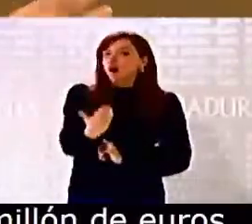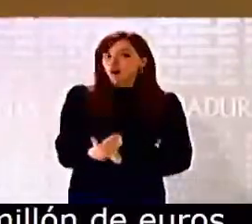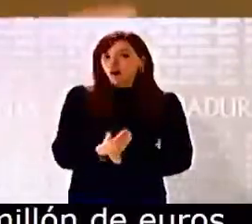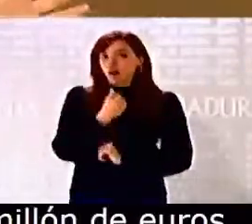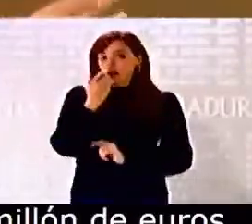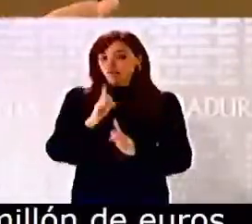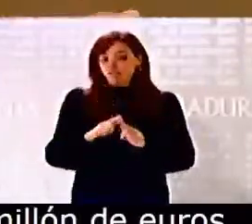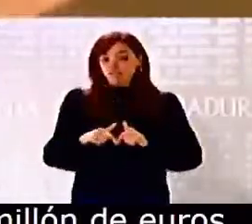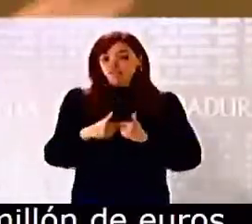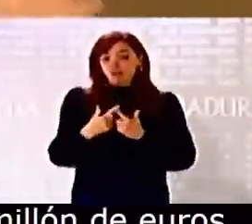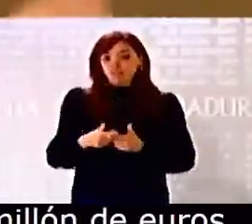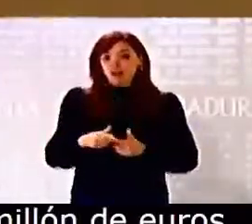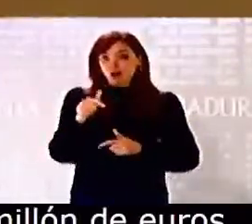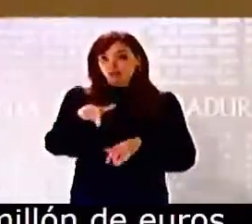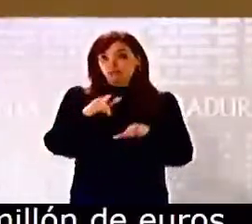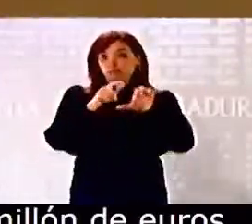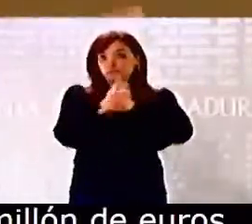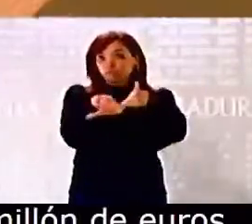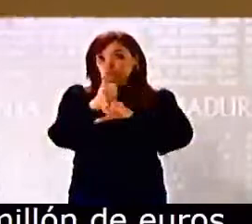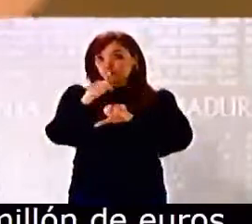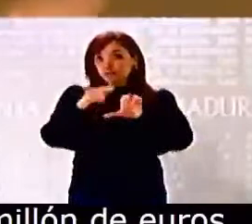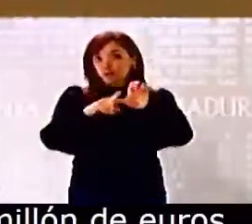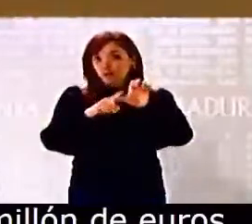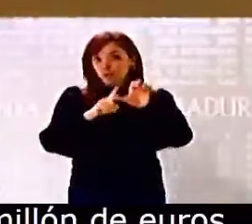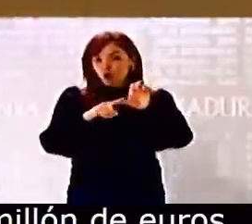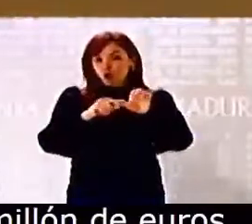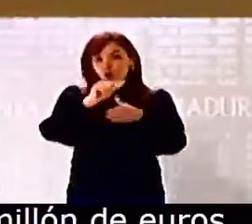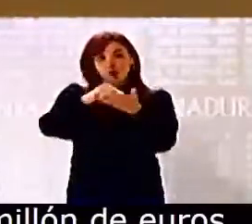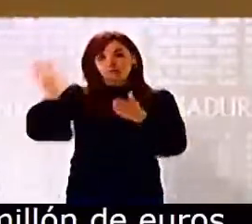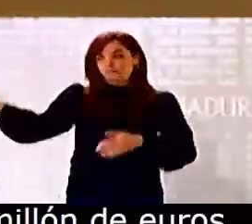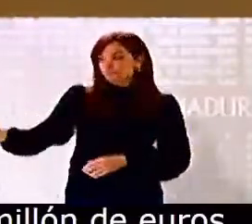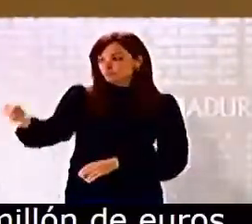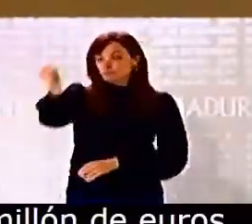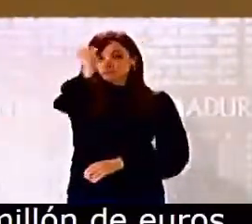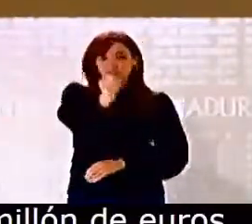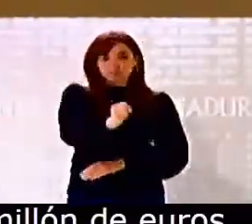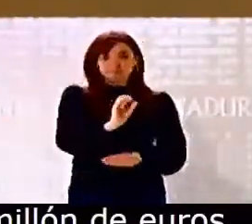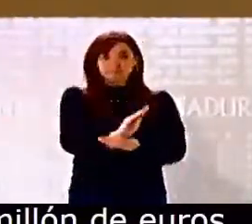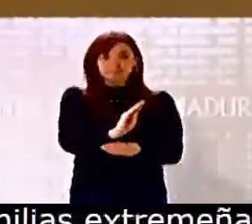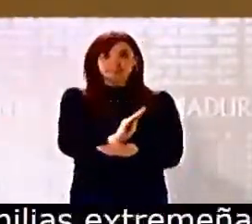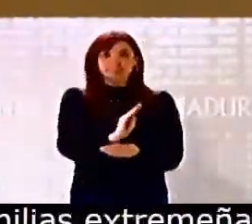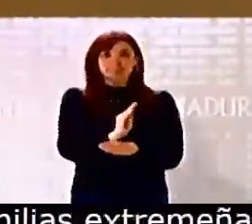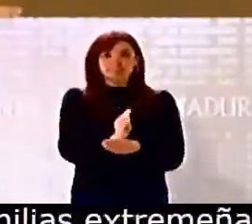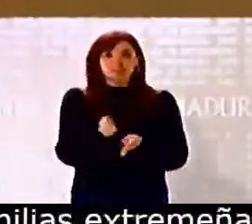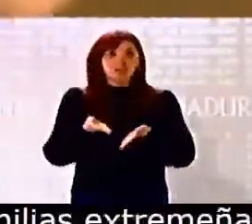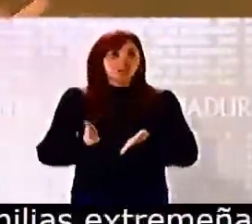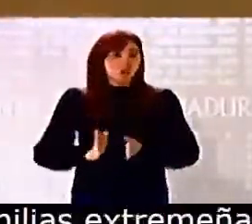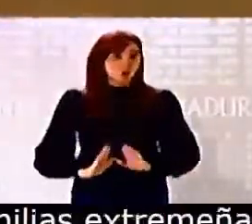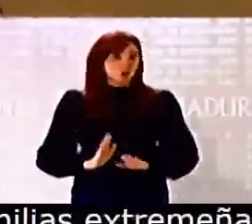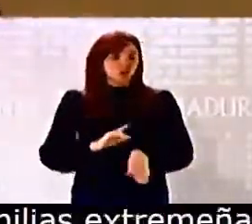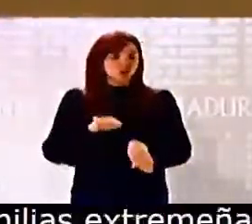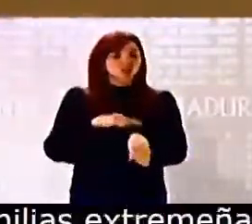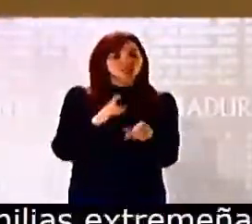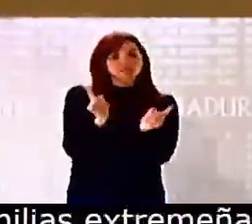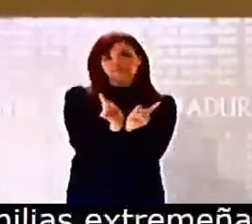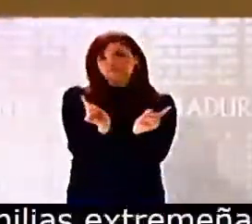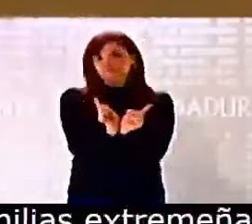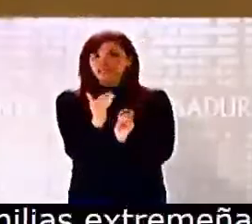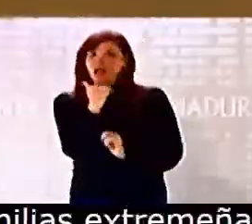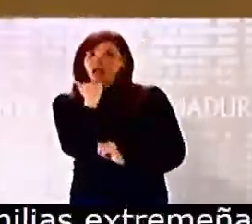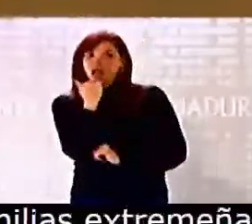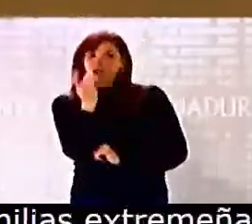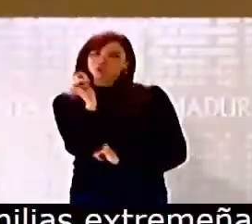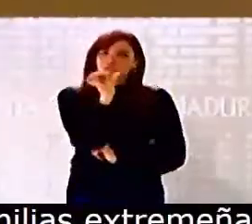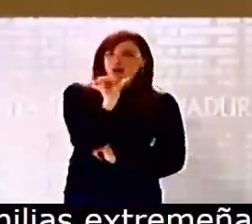a las familias extremeñas contratar a alguien que se haga cargo de la crianza unas horas determinadas,